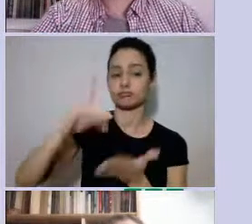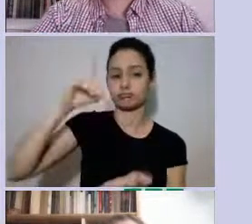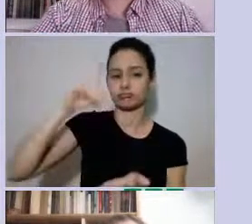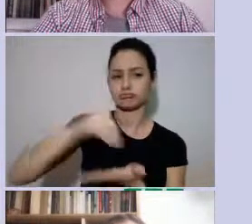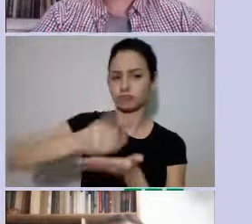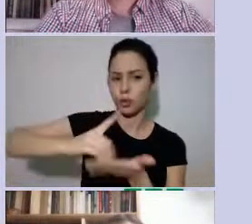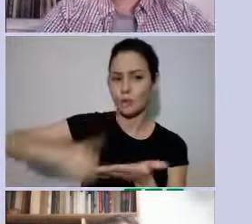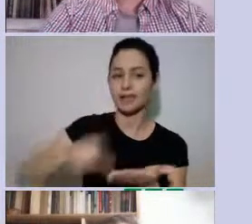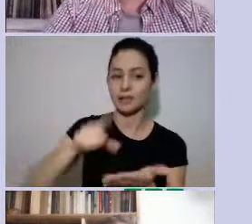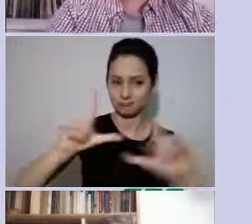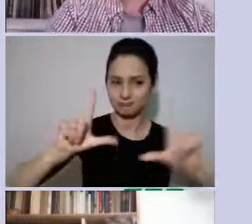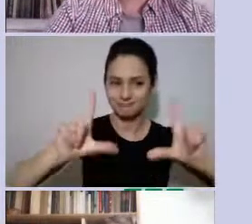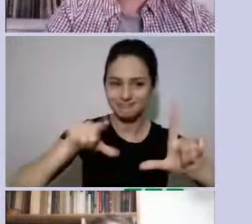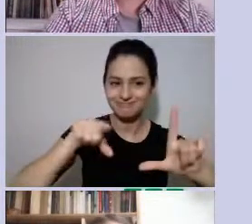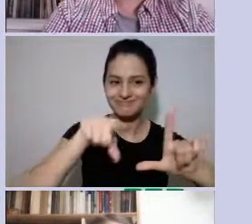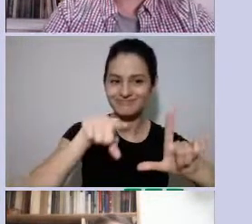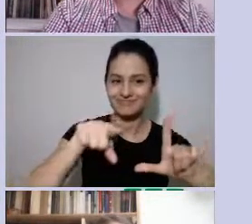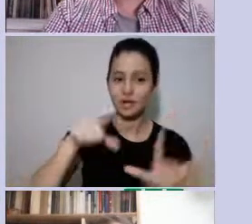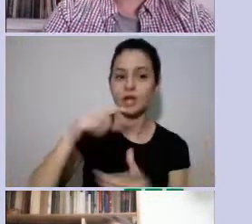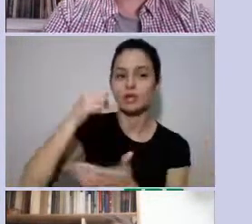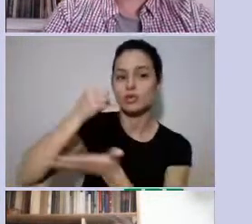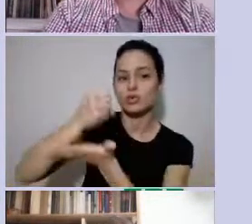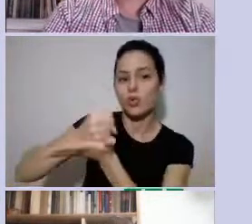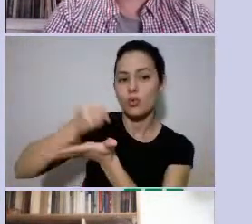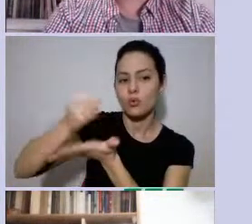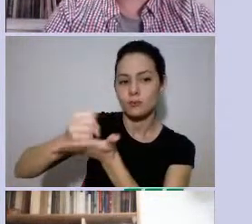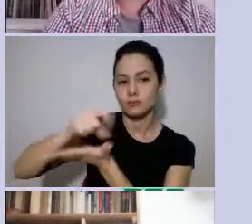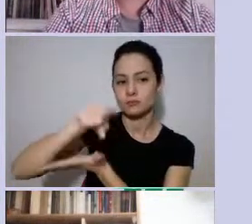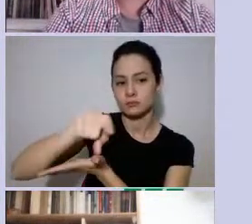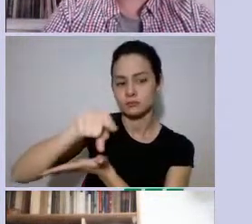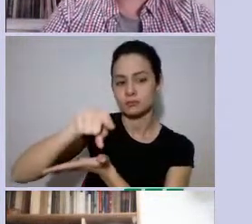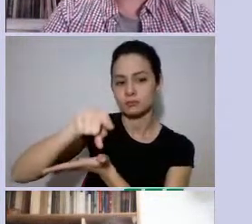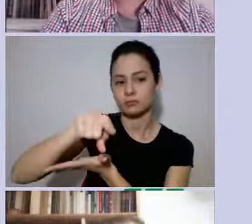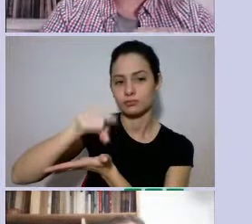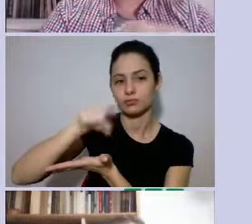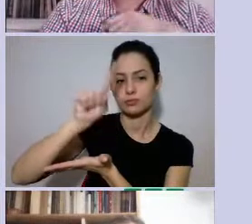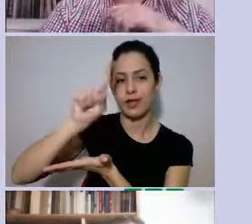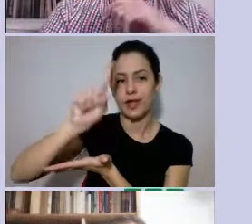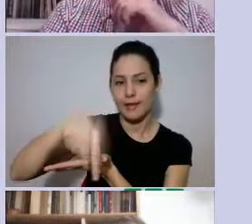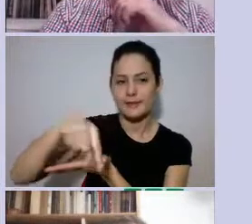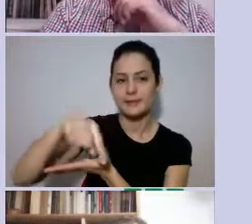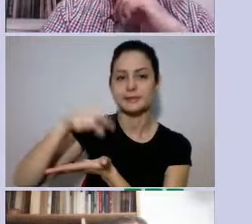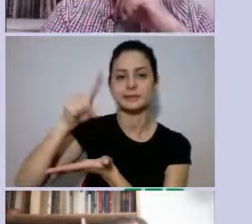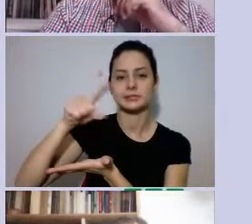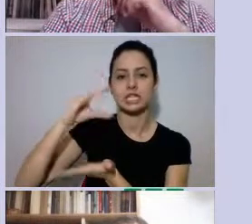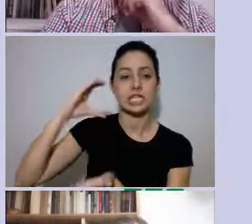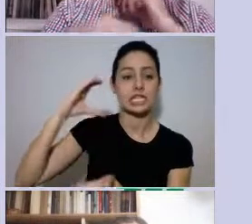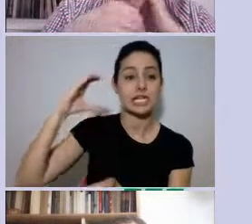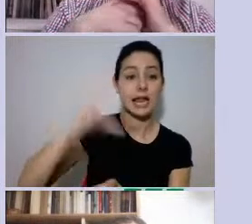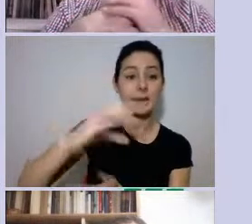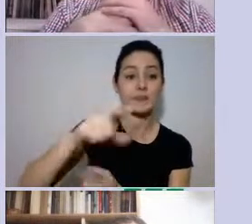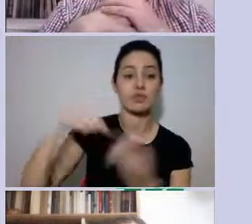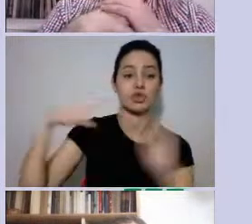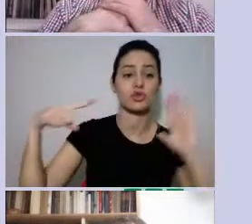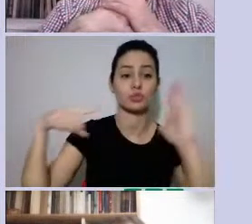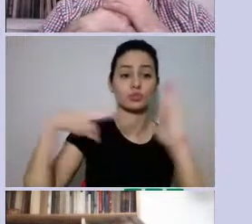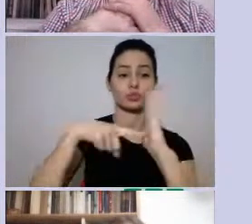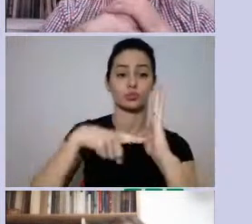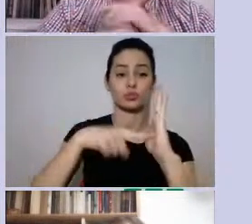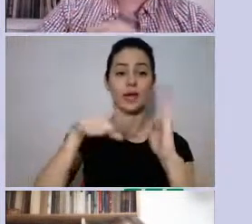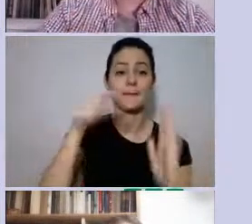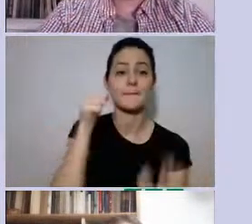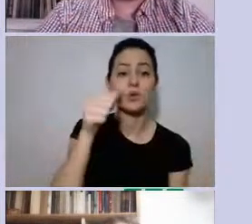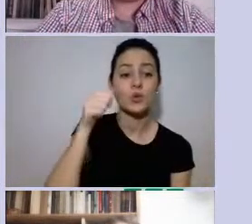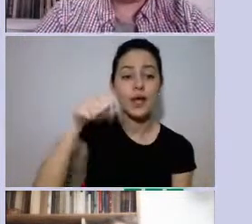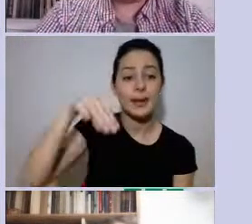página que estamos viendo es de un documento, que es una causa criminal, en la que se denuncia públicamente a María